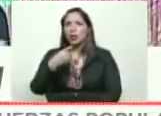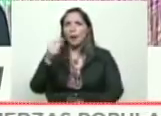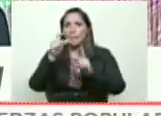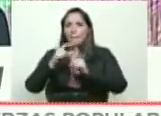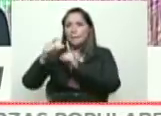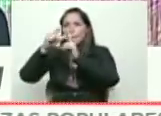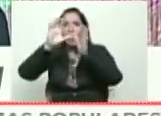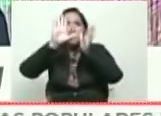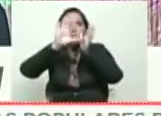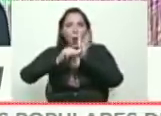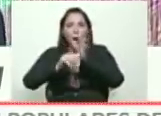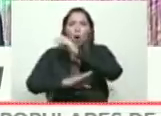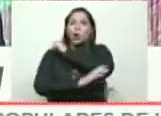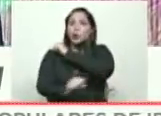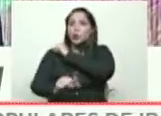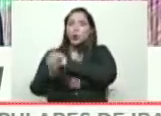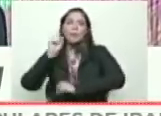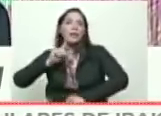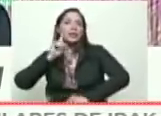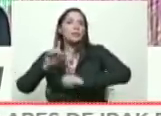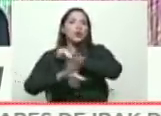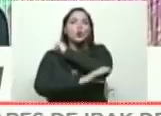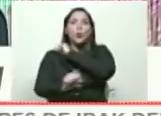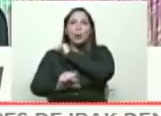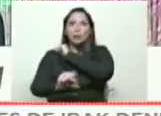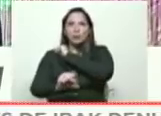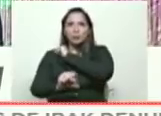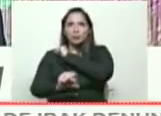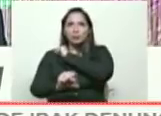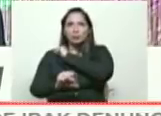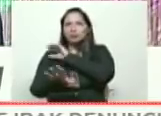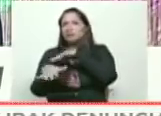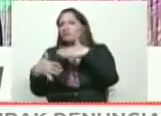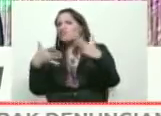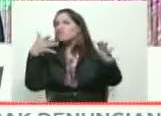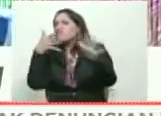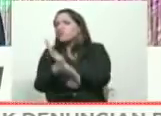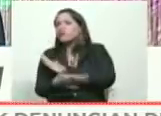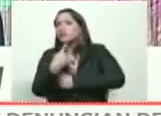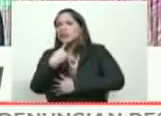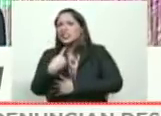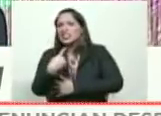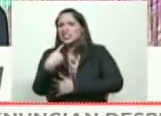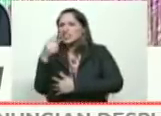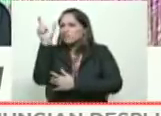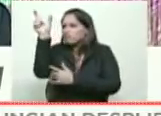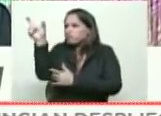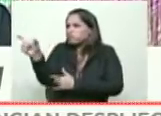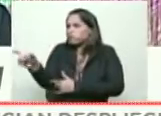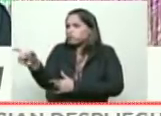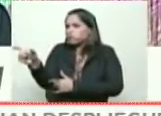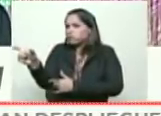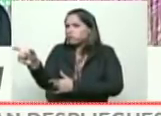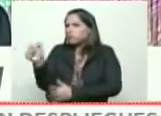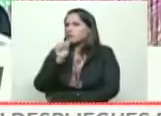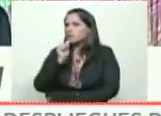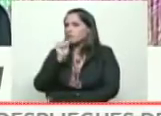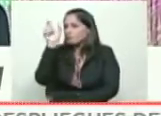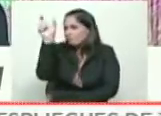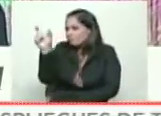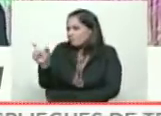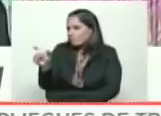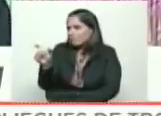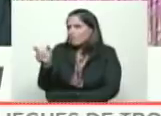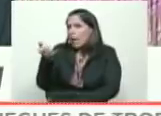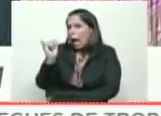robar. Mentimos y robamos, y dicen. ¿Qué dice eso del tipo de persona que en este momento está llevando la ofensiva